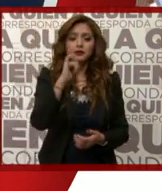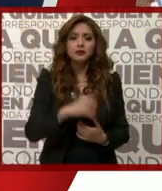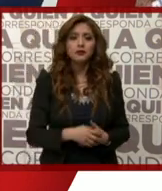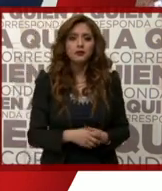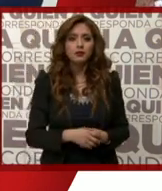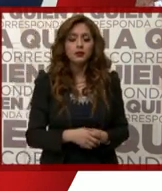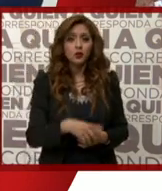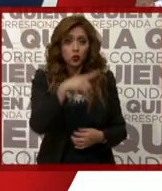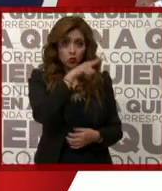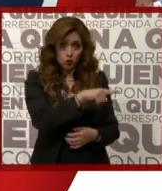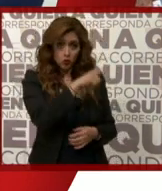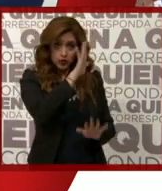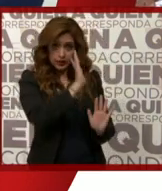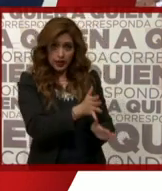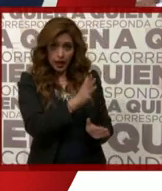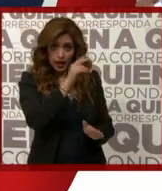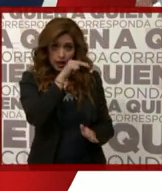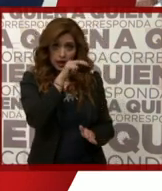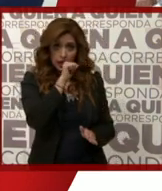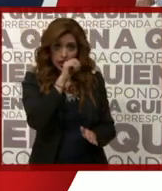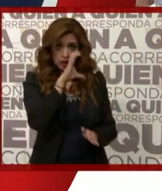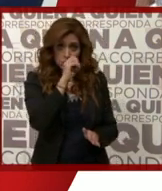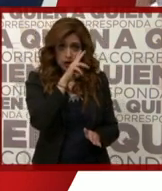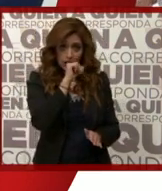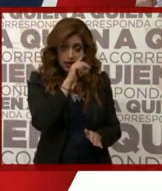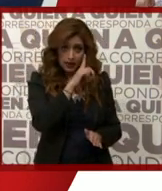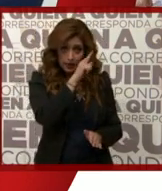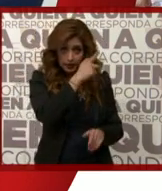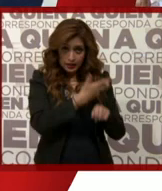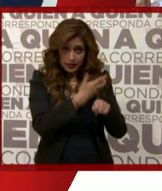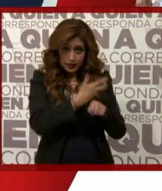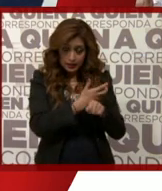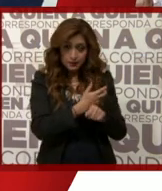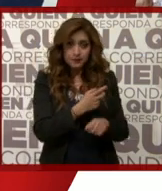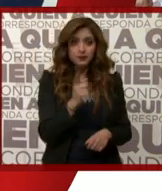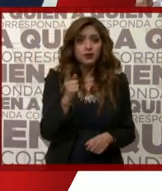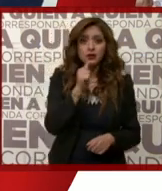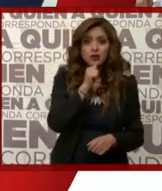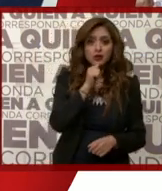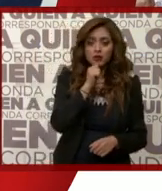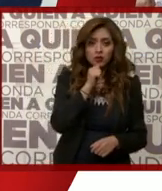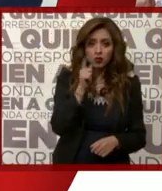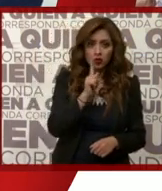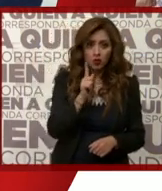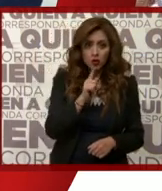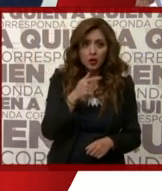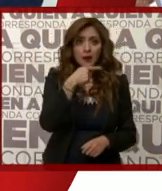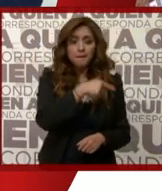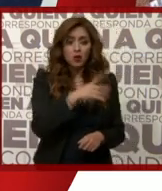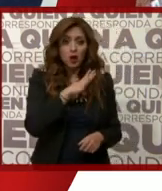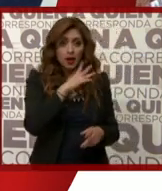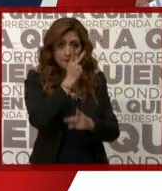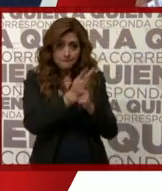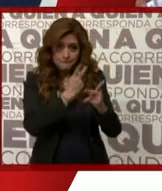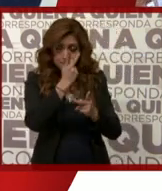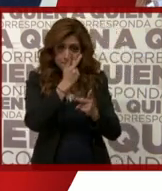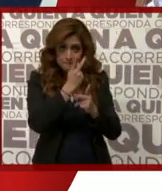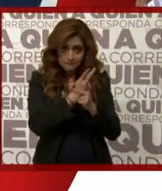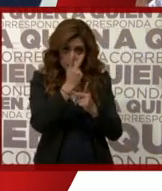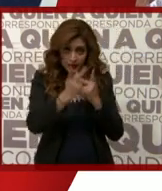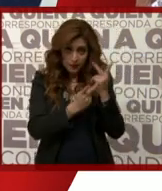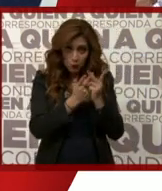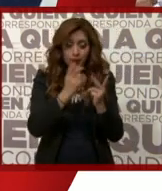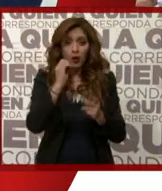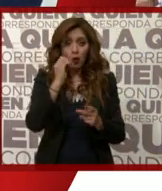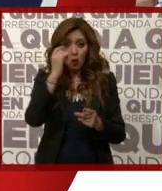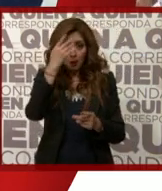¿Tienes nacionalidad americana ya? No, oiga, no la tengo. ¿No? ¿Pero tienes pasaporte y visa para entrar a Estados Unidos bien? No, ya